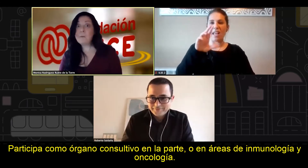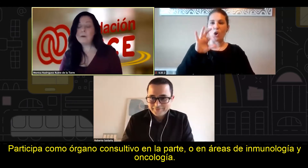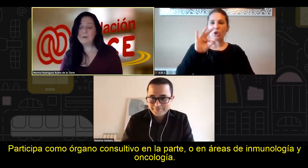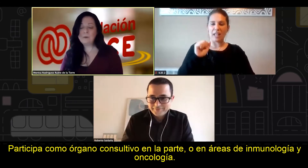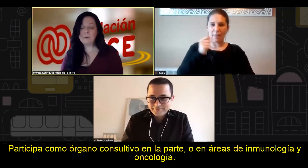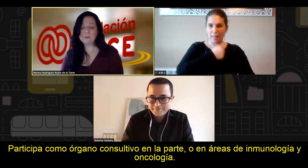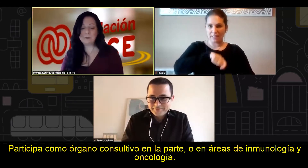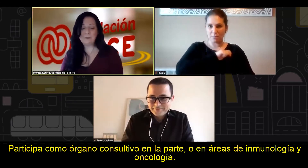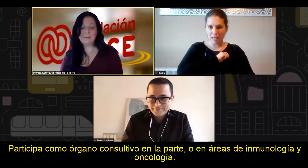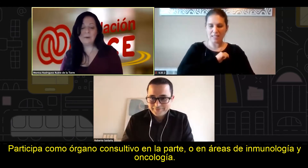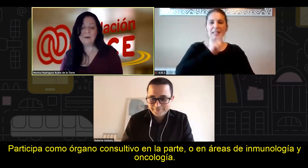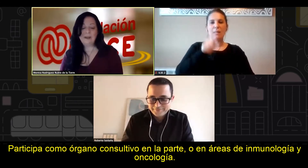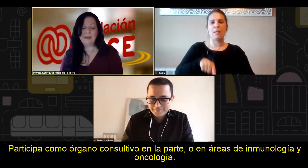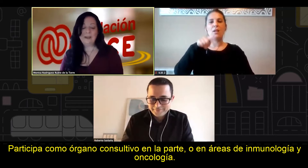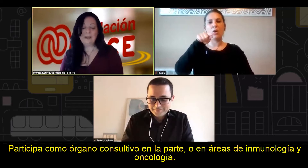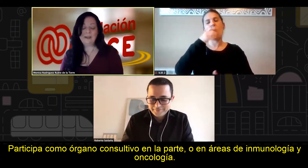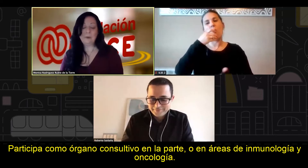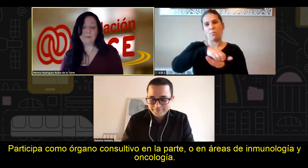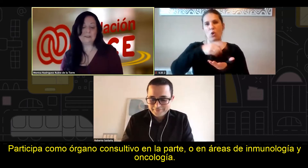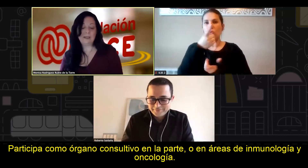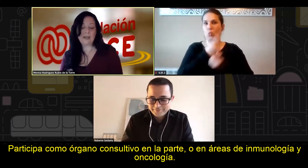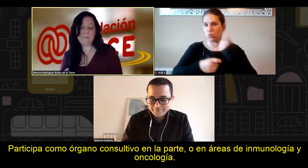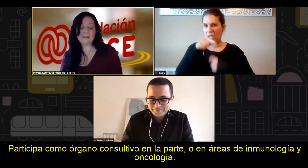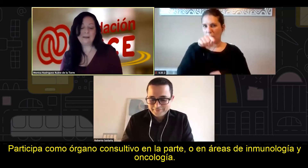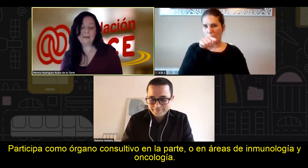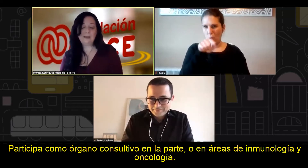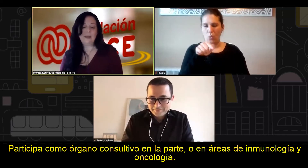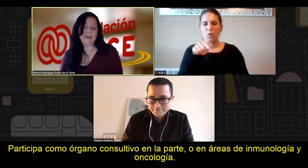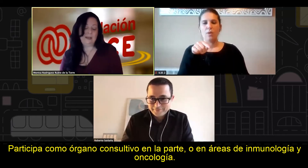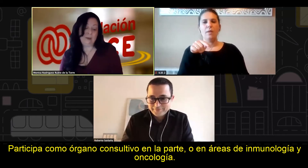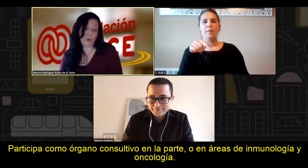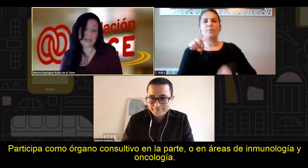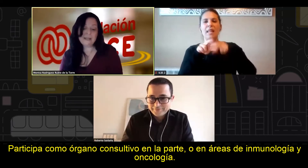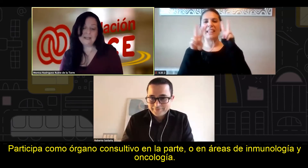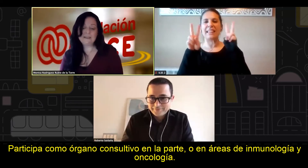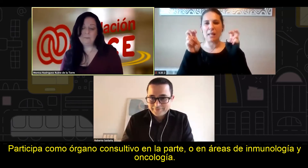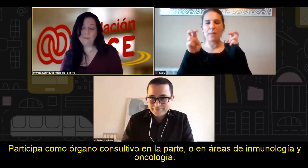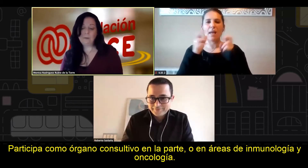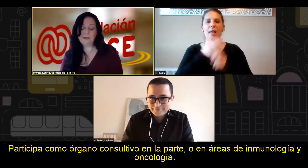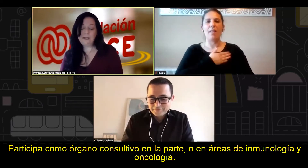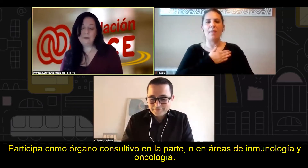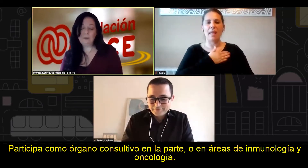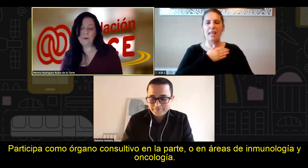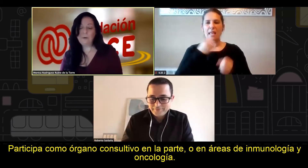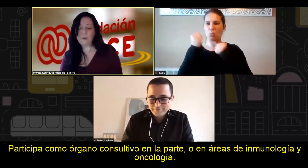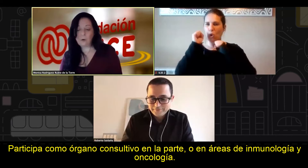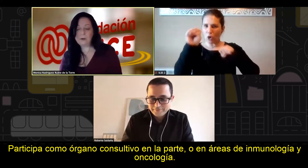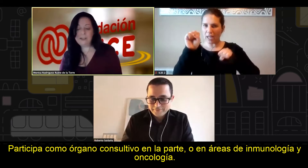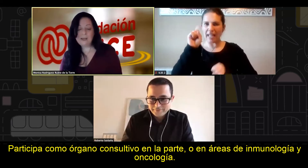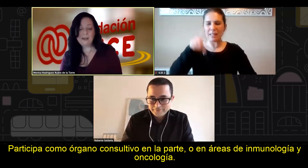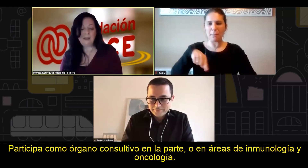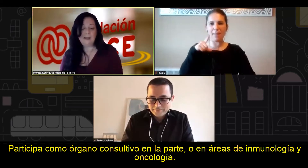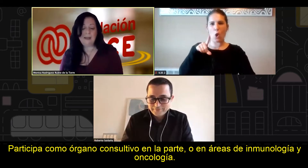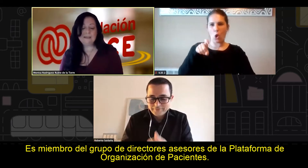como órgano consultivo, bueno, pues en la parte de o en áreas de inmunología y